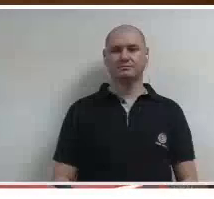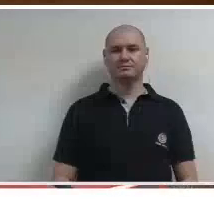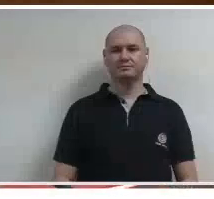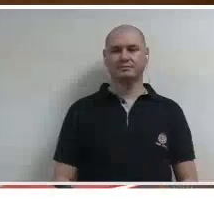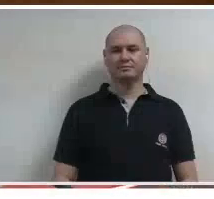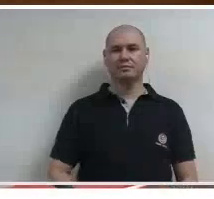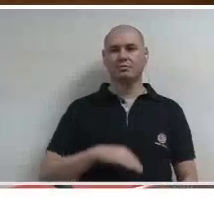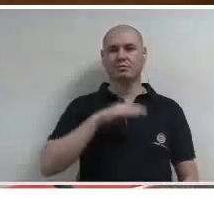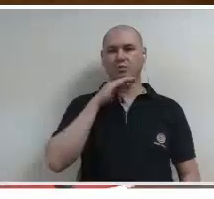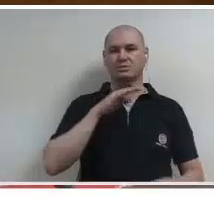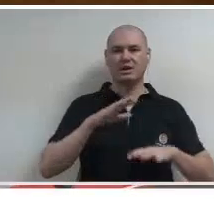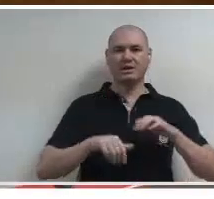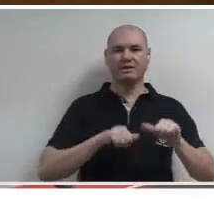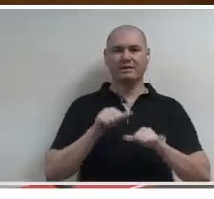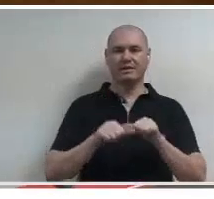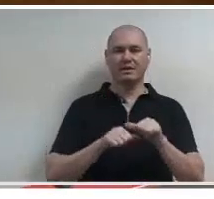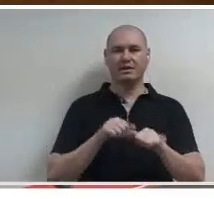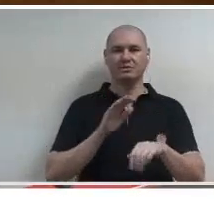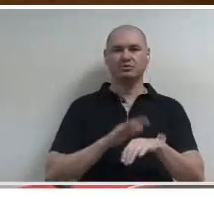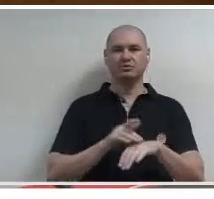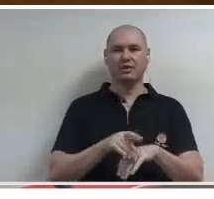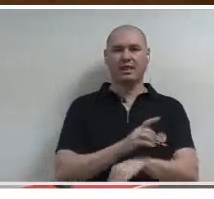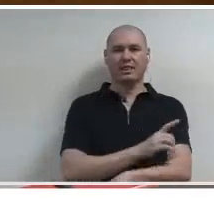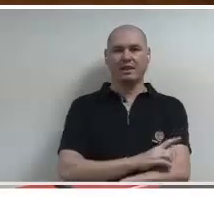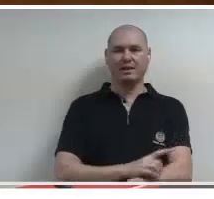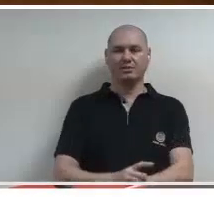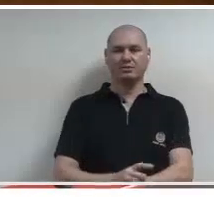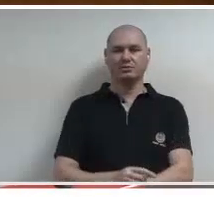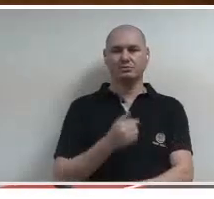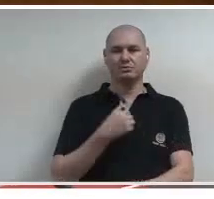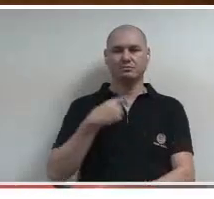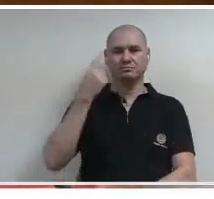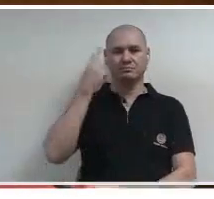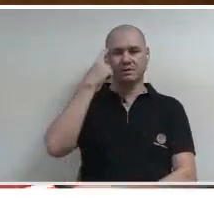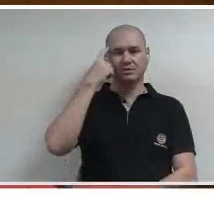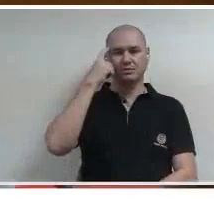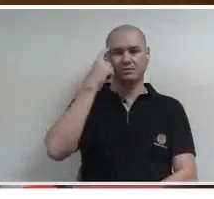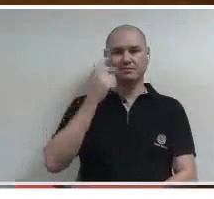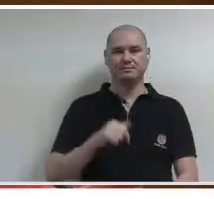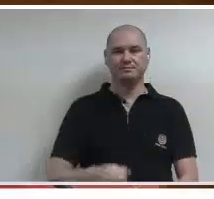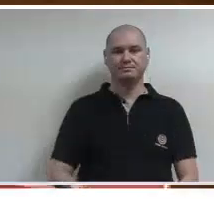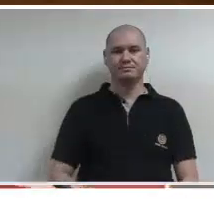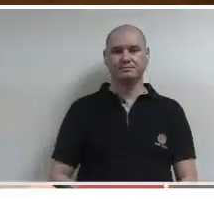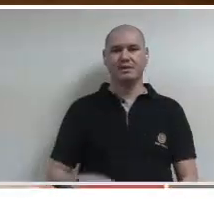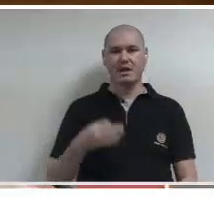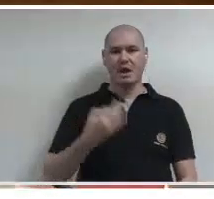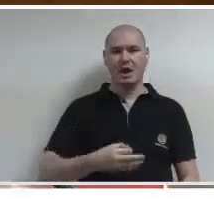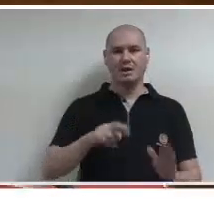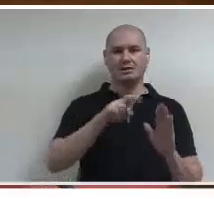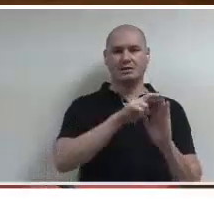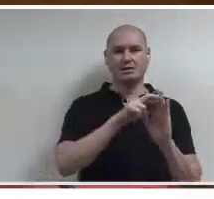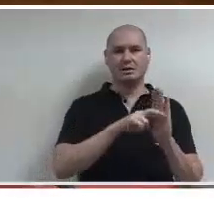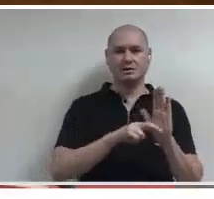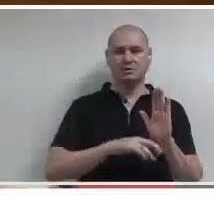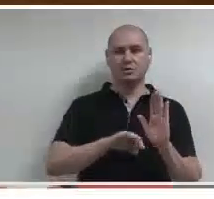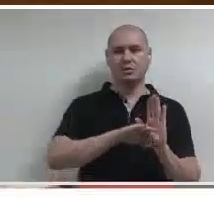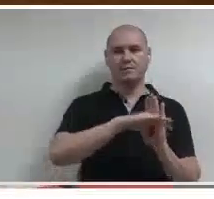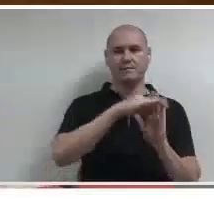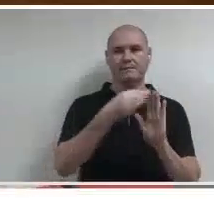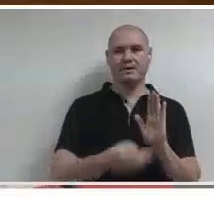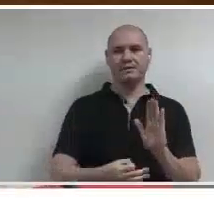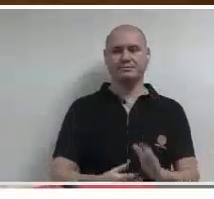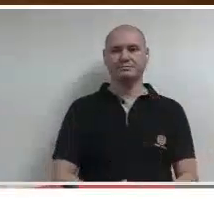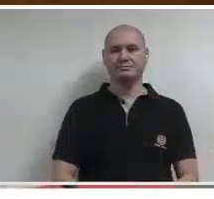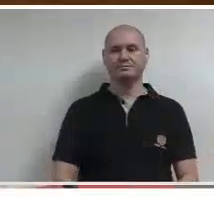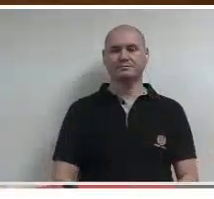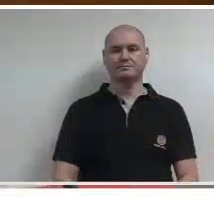tercera de Jamás y Naiporam. Ja, ahí, ya chupé con área de derecho, pues está en Viapó,